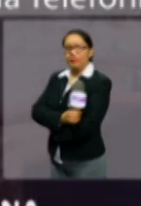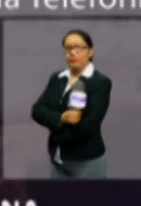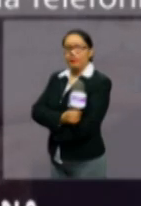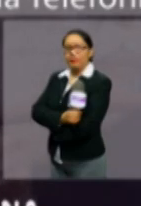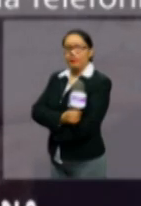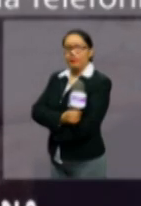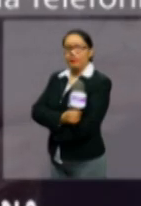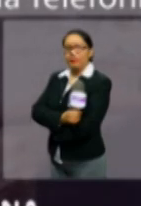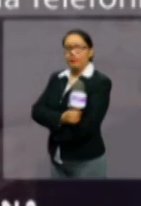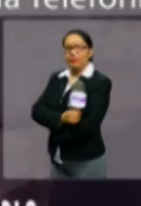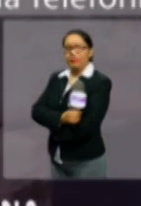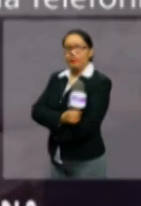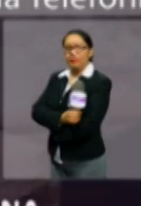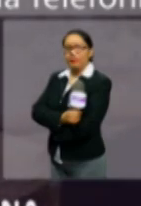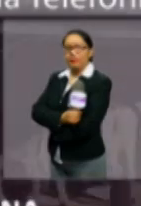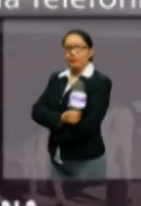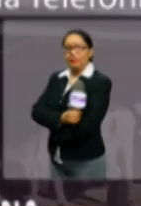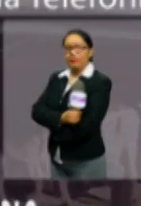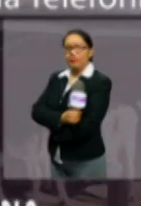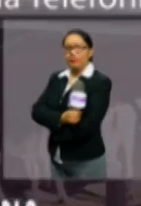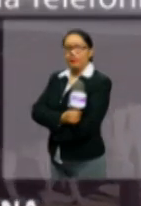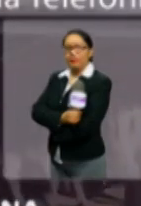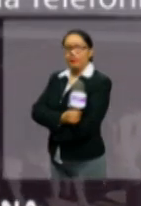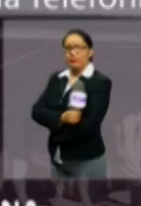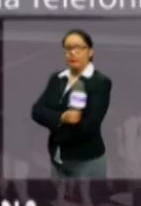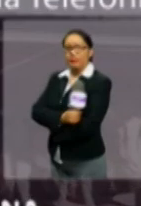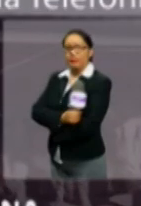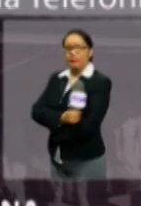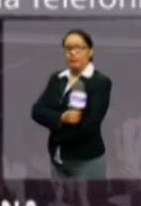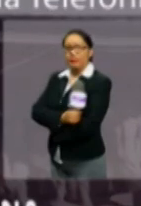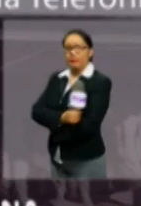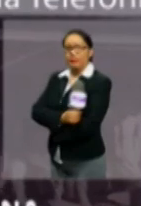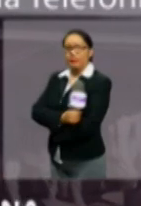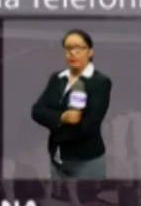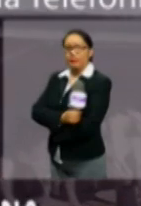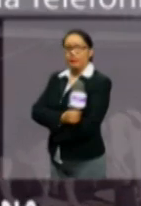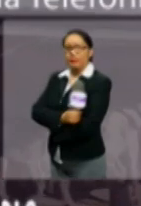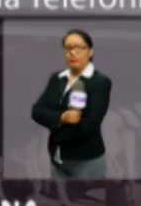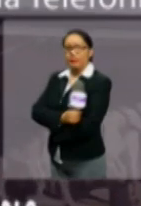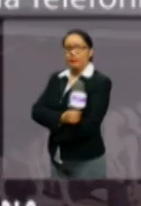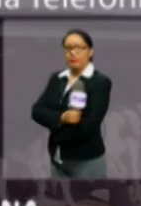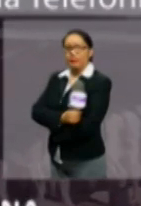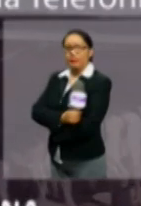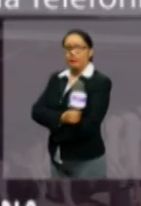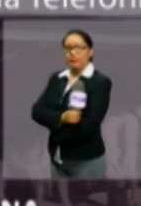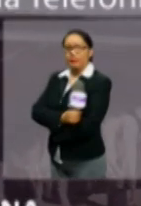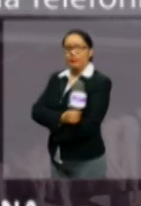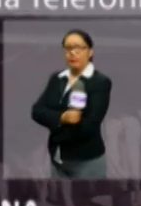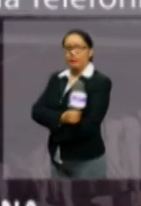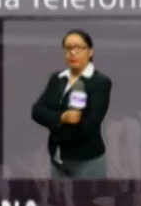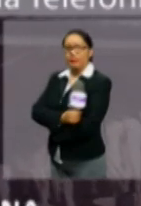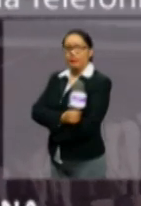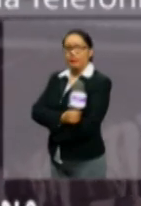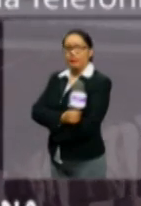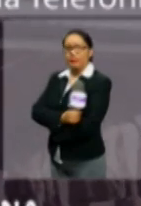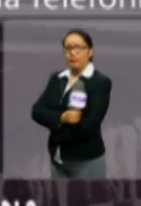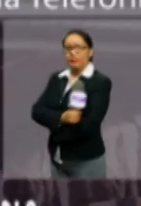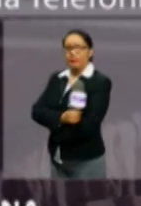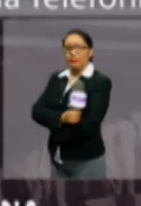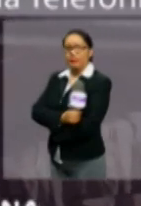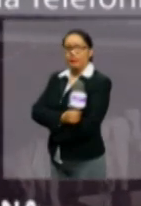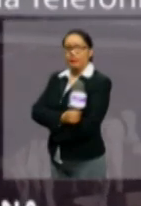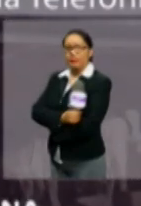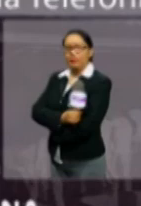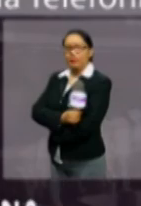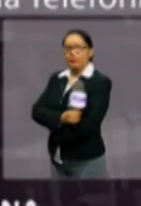y cárnicos, y para el caso de Tlaxcala destacó que se cuentan con 12.938 unidades de producción. En este sentido, destacó que el